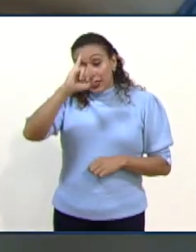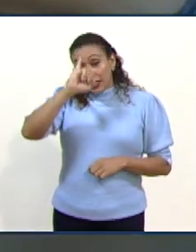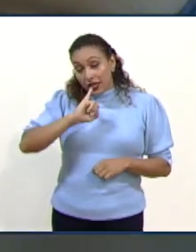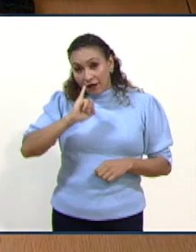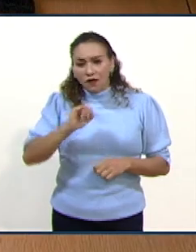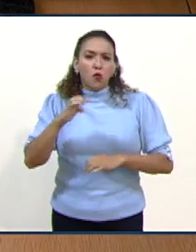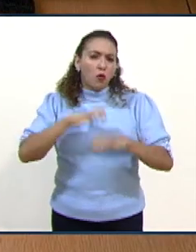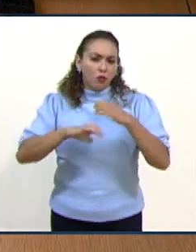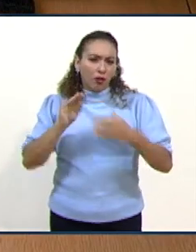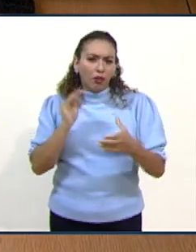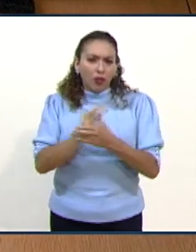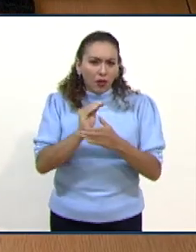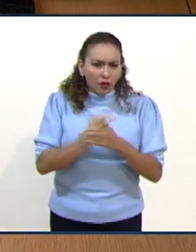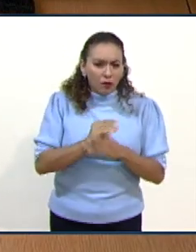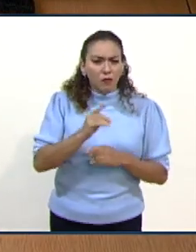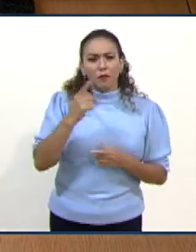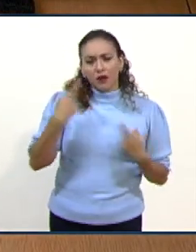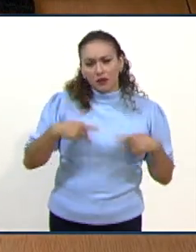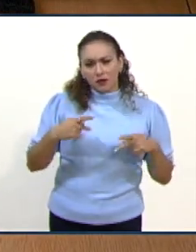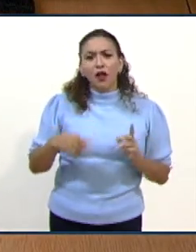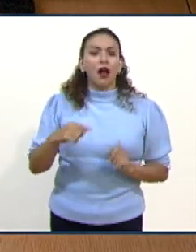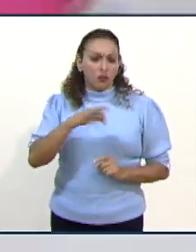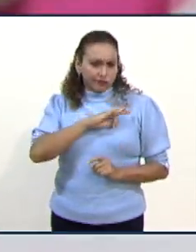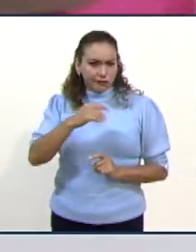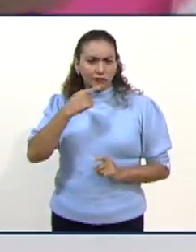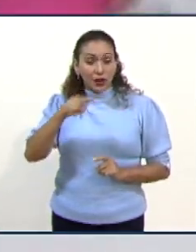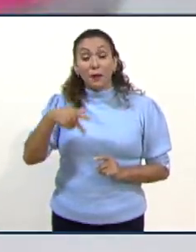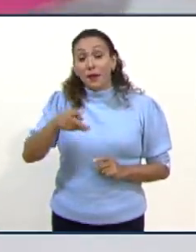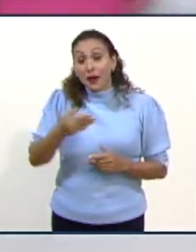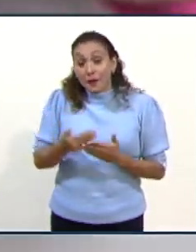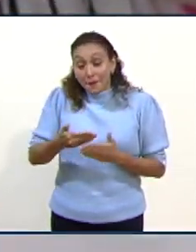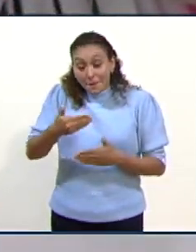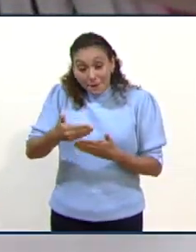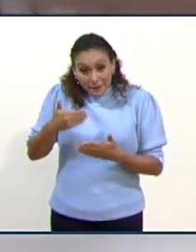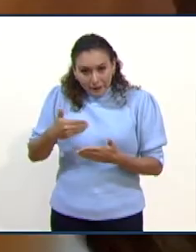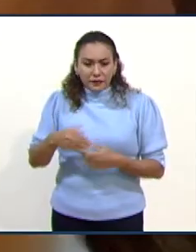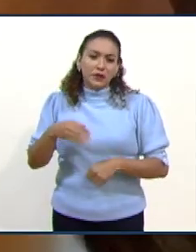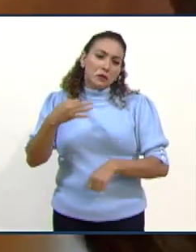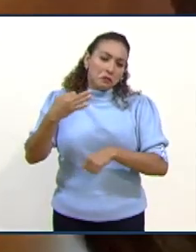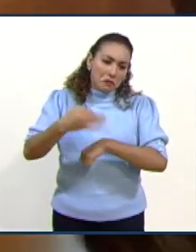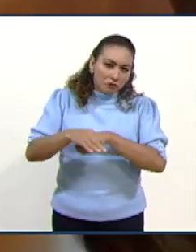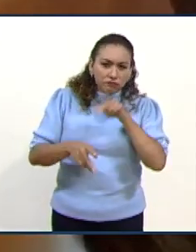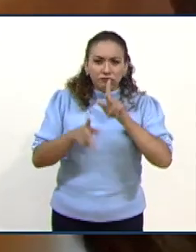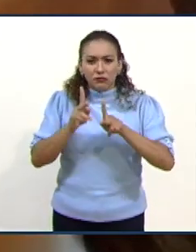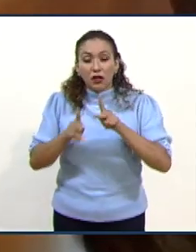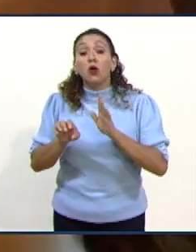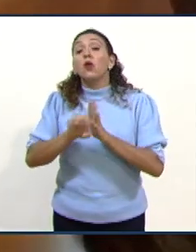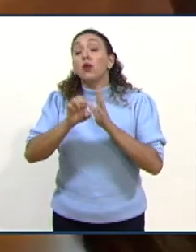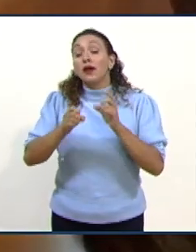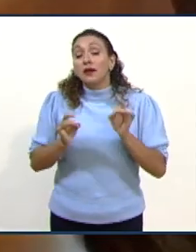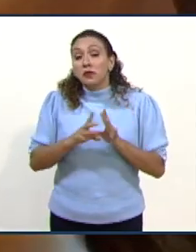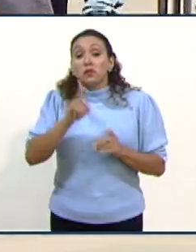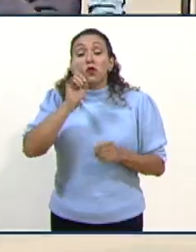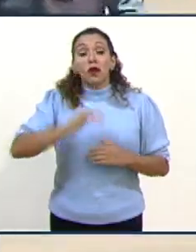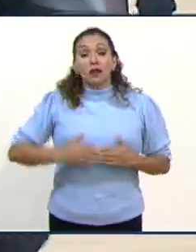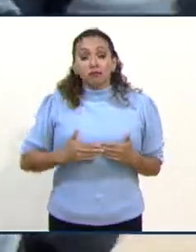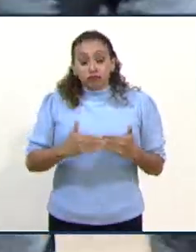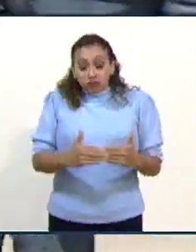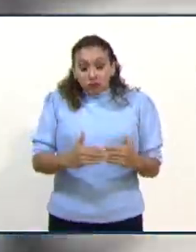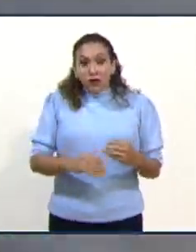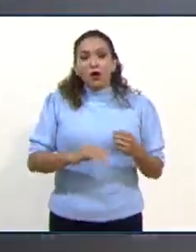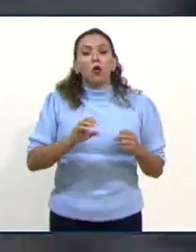conflictos inherentes a discriminación en el empleo y ocupación por embarazo, así como por razones de sexo, orientación